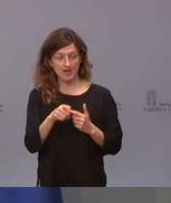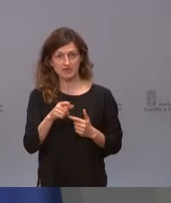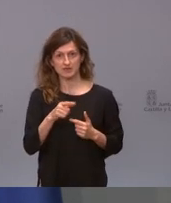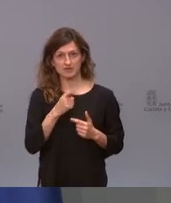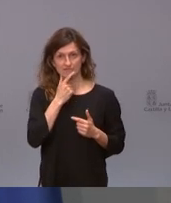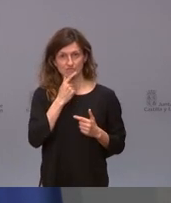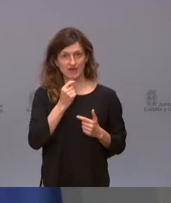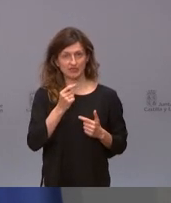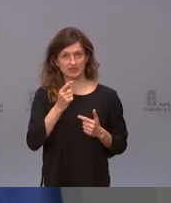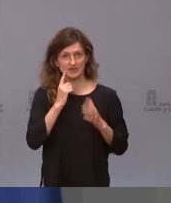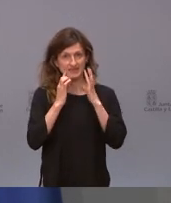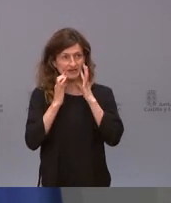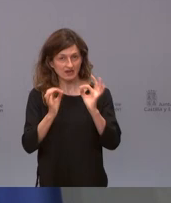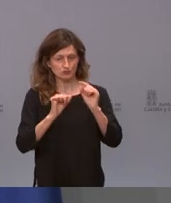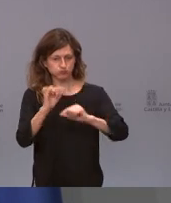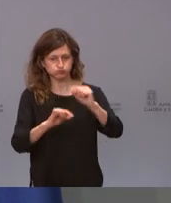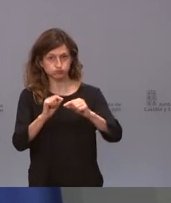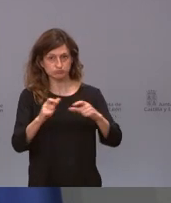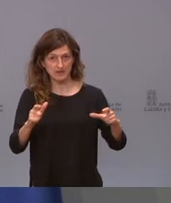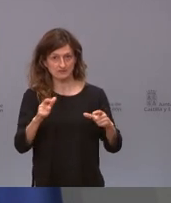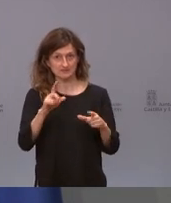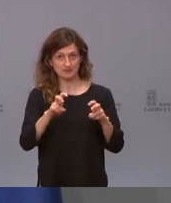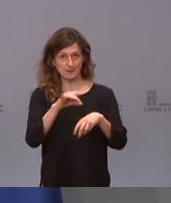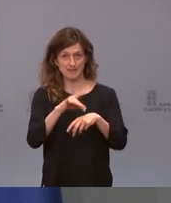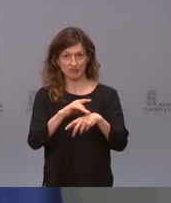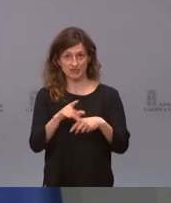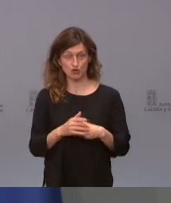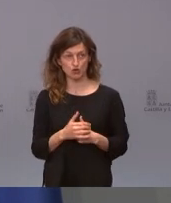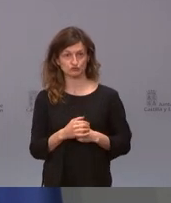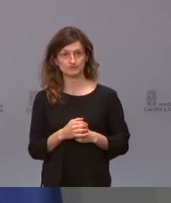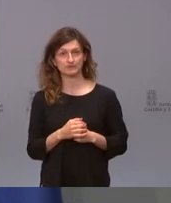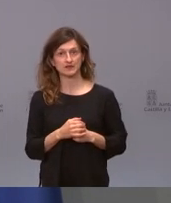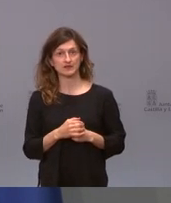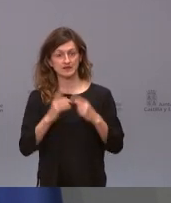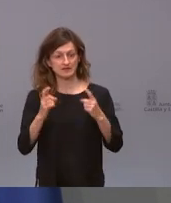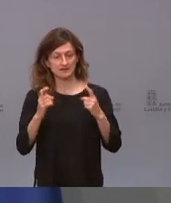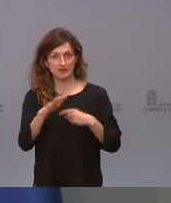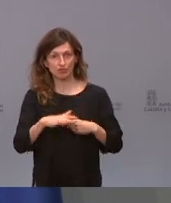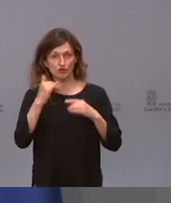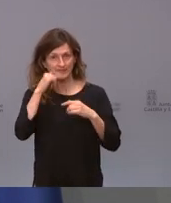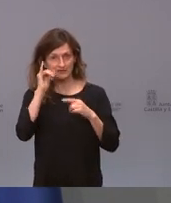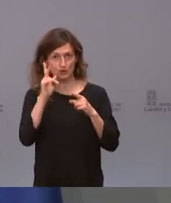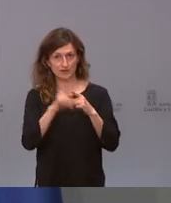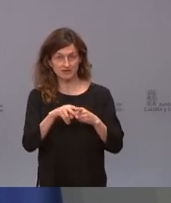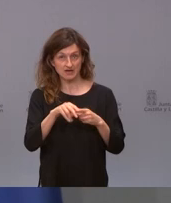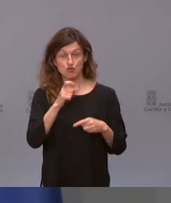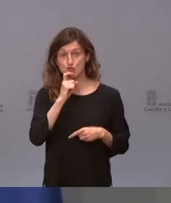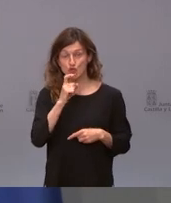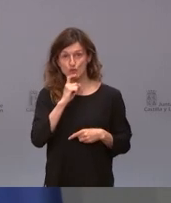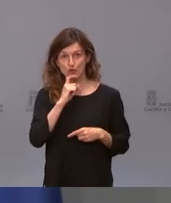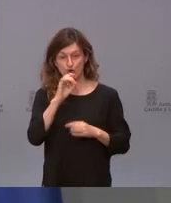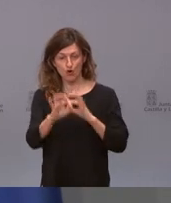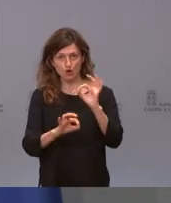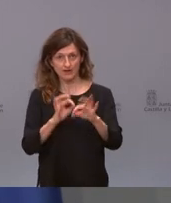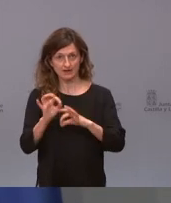haber mayor nivel de contagio que son las consultas médicas no sean una zona de riesgo y para eso se tiene que organizar